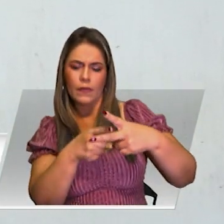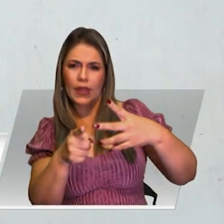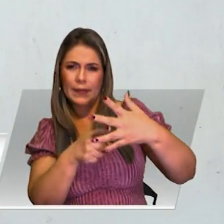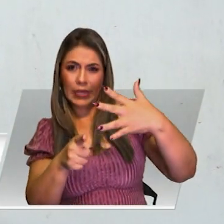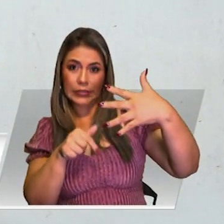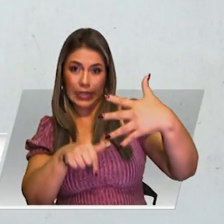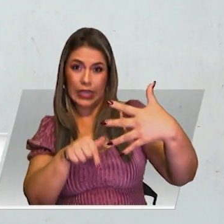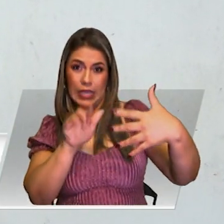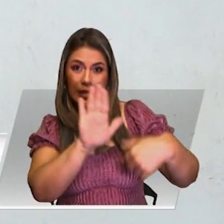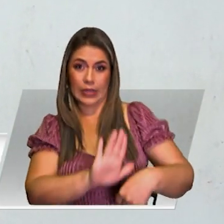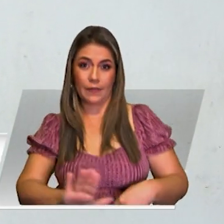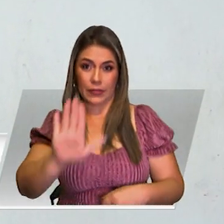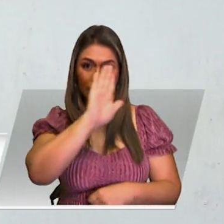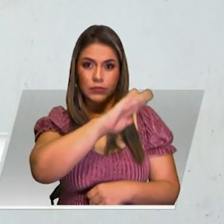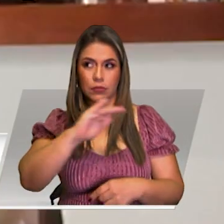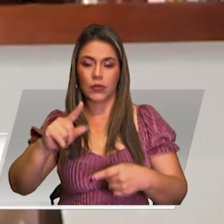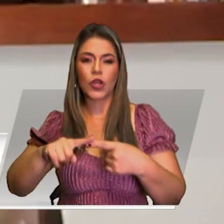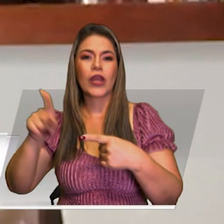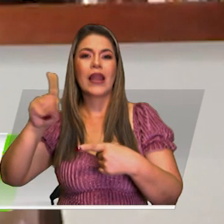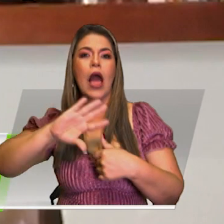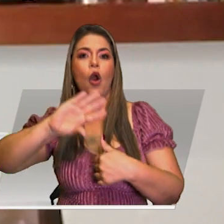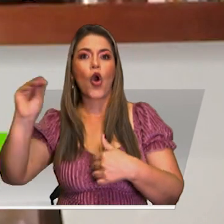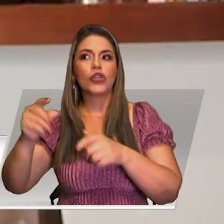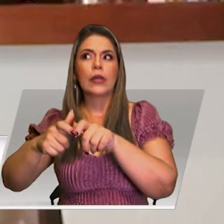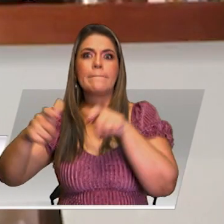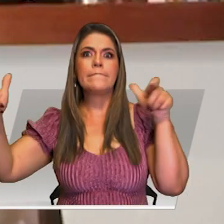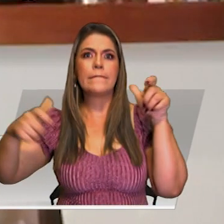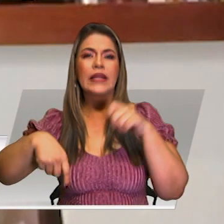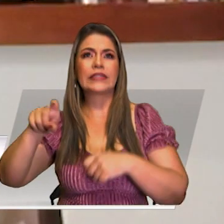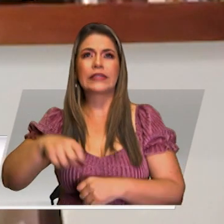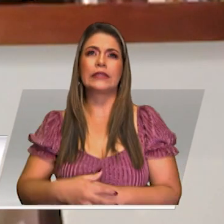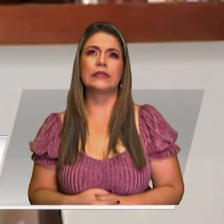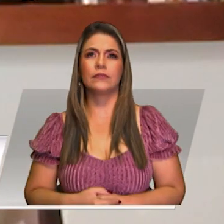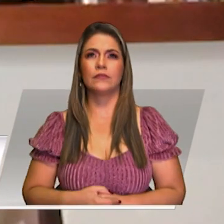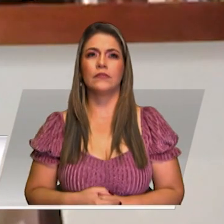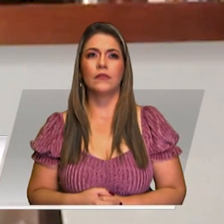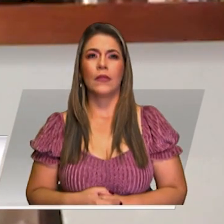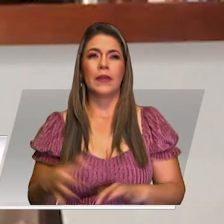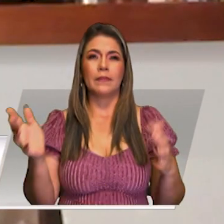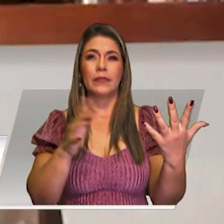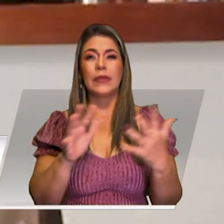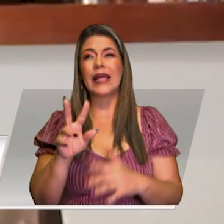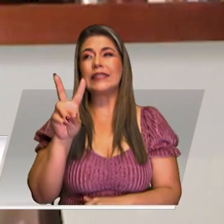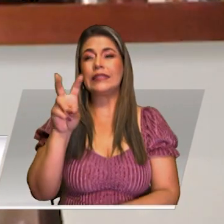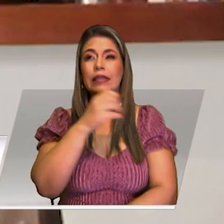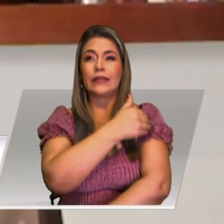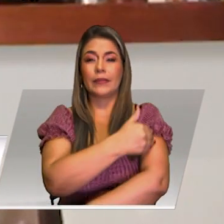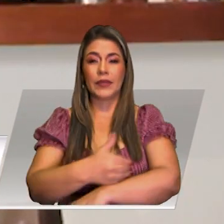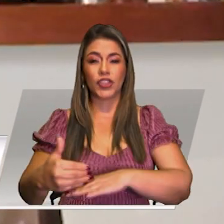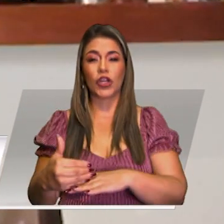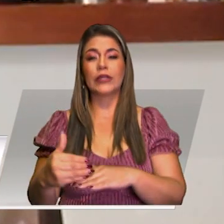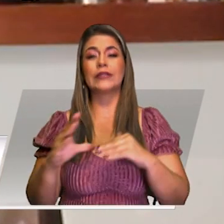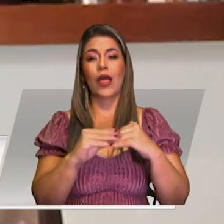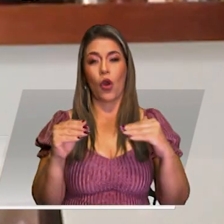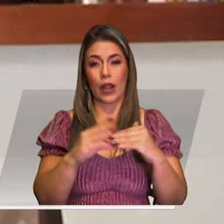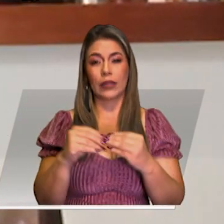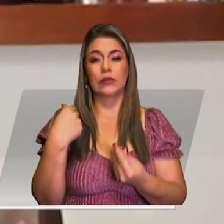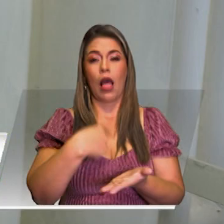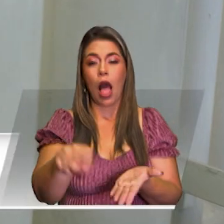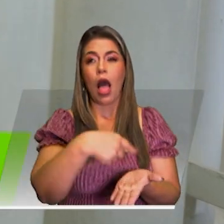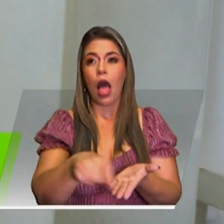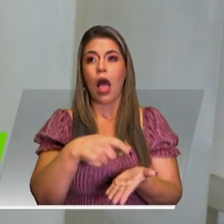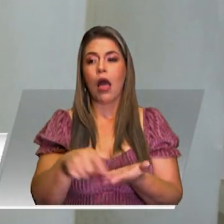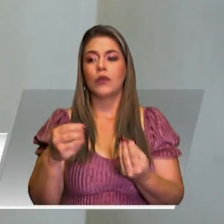de Antioquia y la costa atlántica. Haciendo inversiones de cerca de 7 millones de dólares para prestar el suministro de oxígeno en todo el territorio